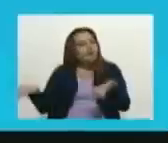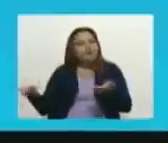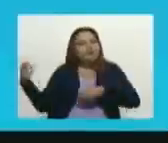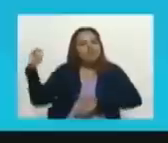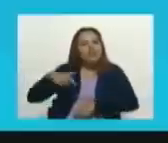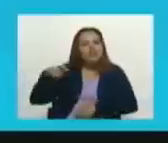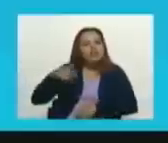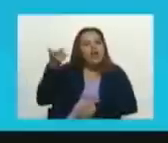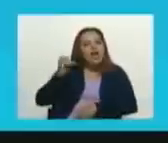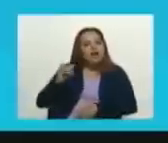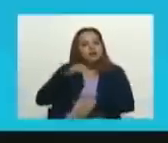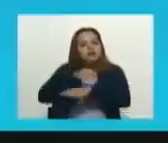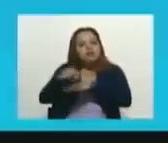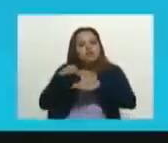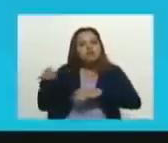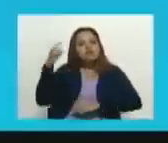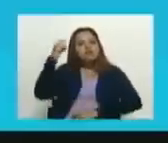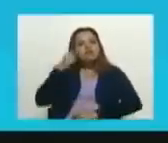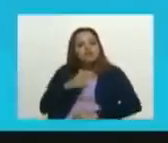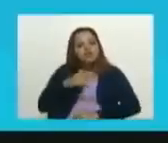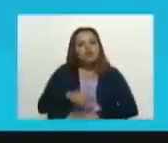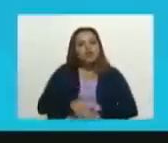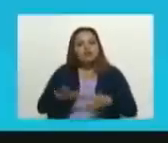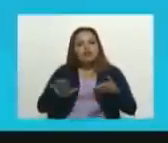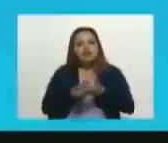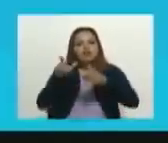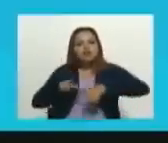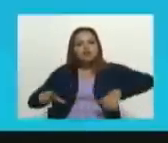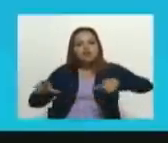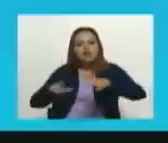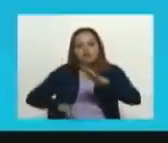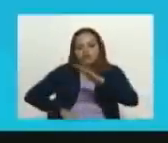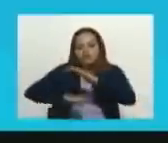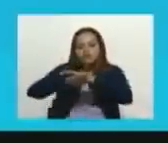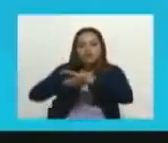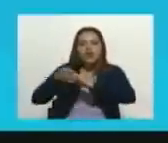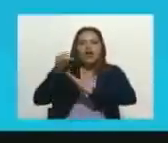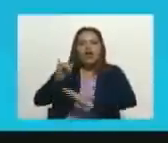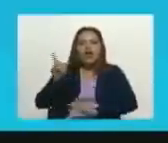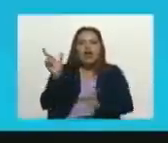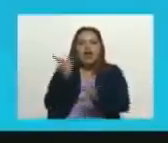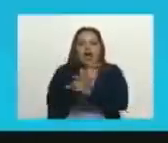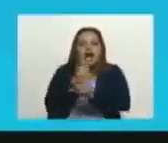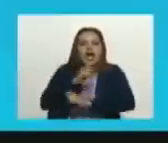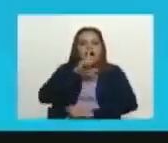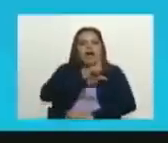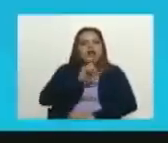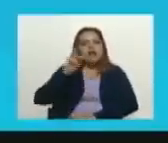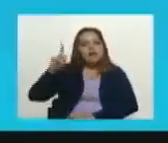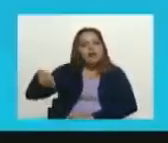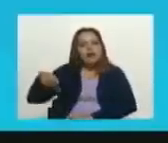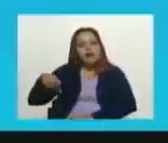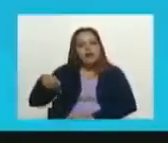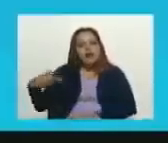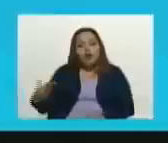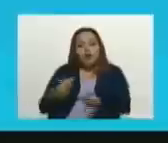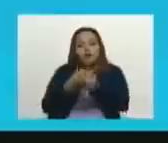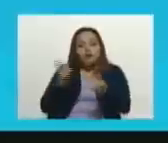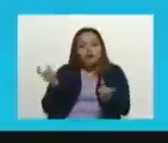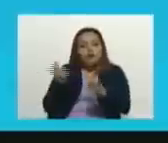que tiene el municipio Sucre de un centro de distribución de GLP, de la mano con gas comunal.